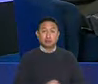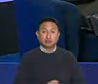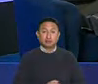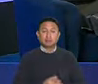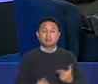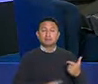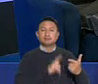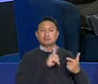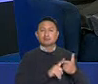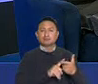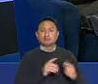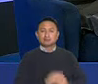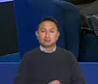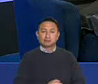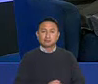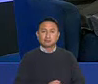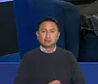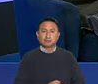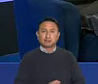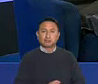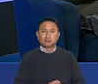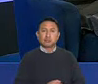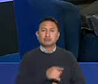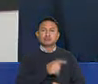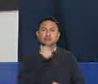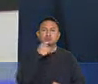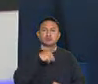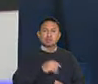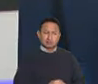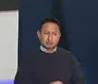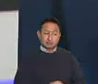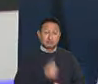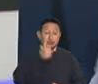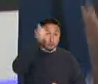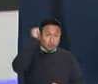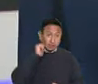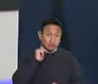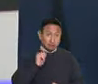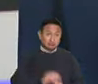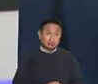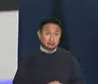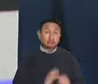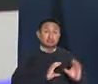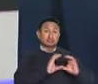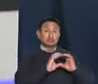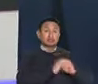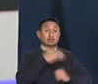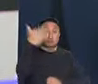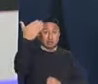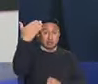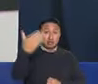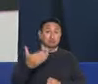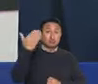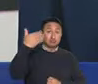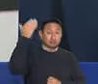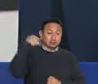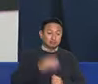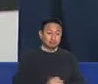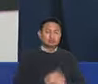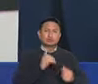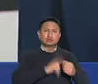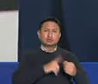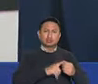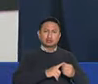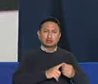tema importante. Tú hablabas a propósito del día de ayer que conversabas con alcaldes anteriores. Quito dejó de